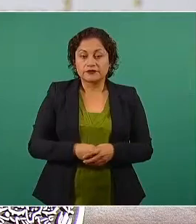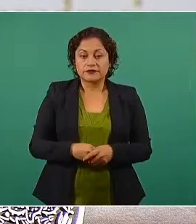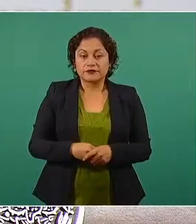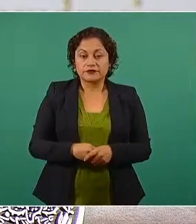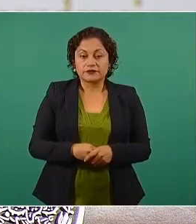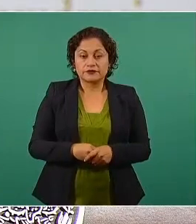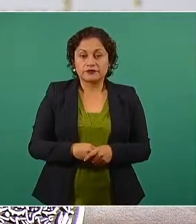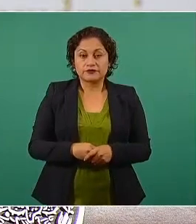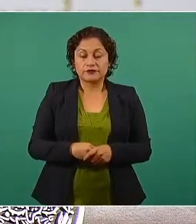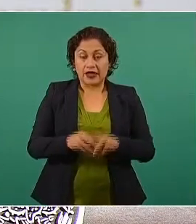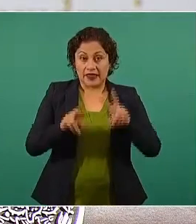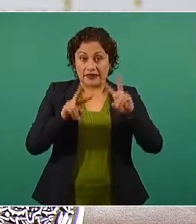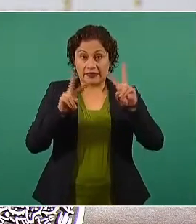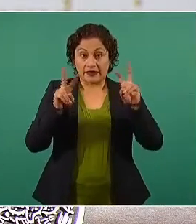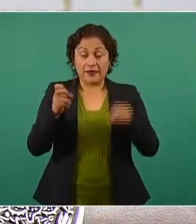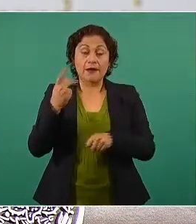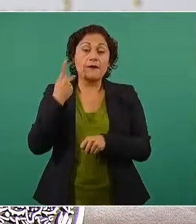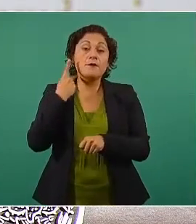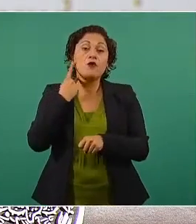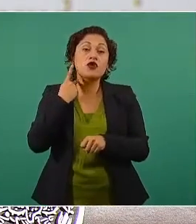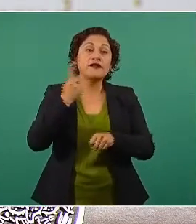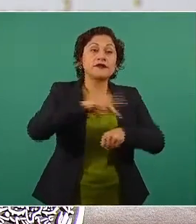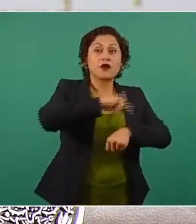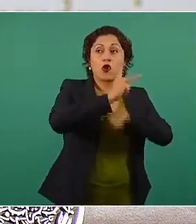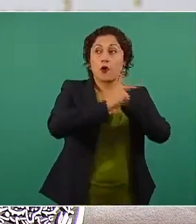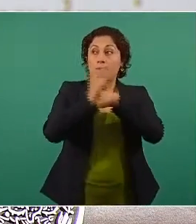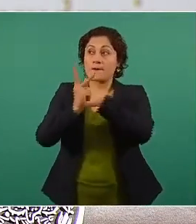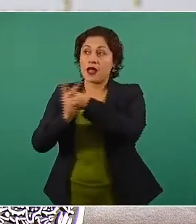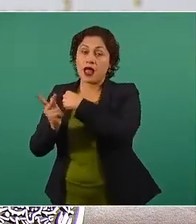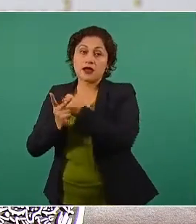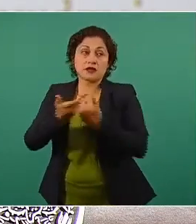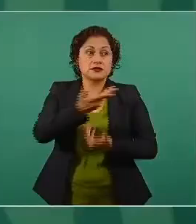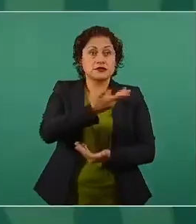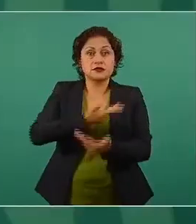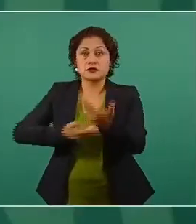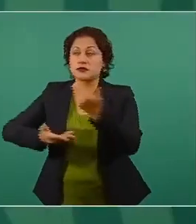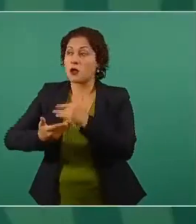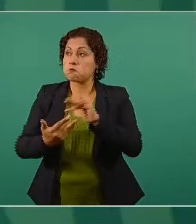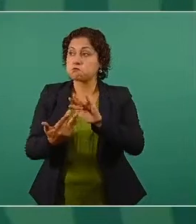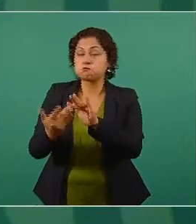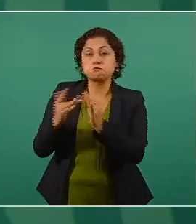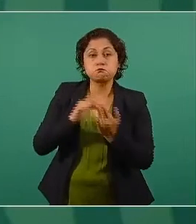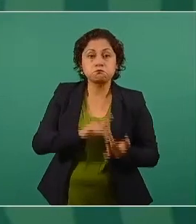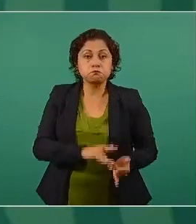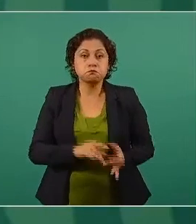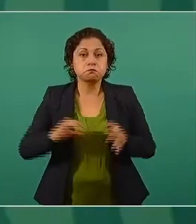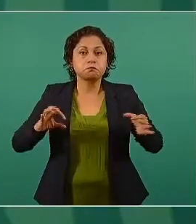buena política exterior, con la cooperación entre los pueblos,